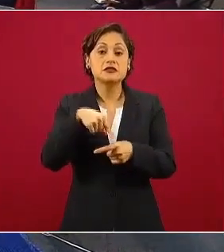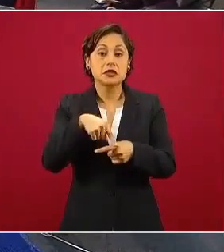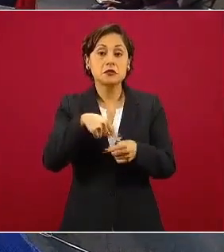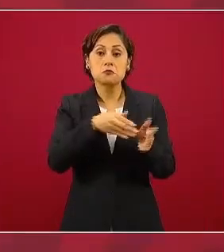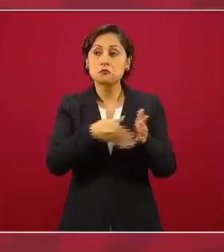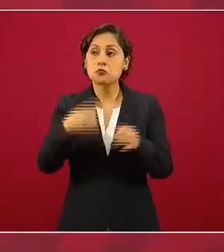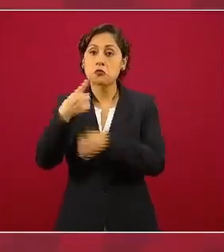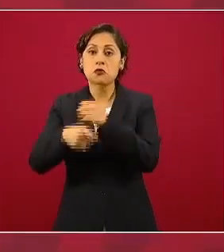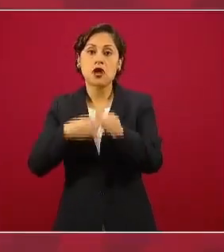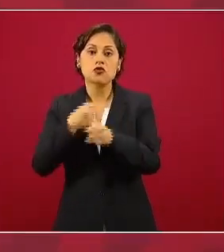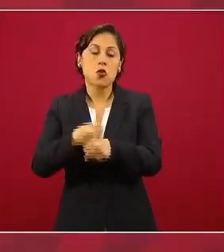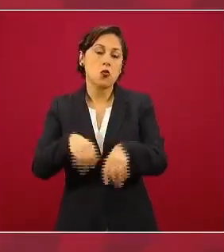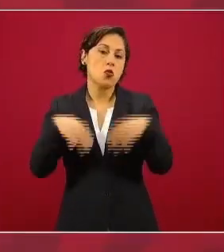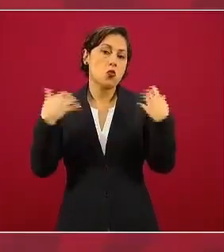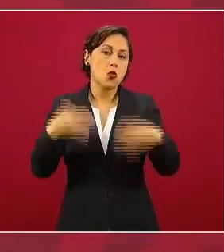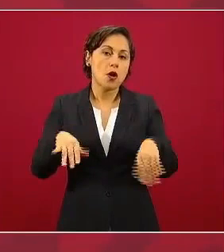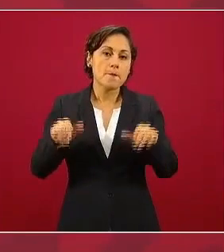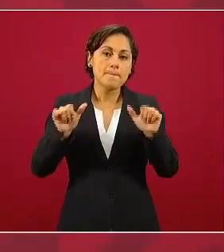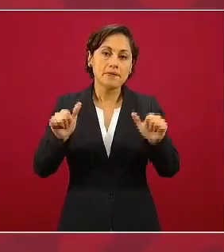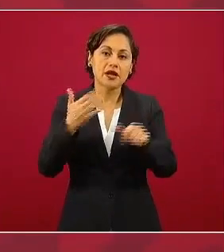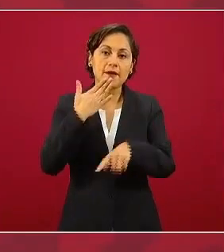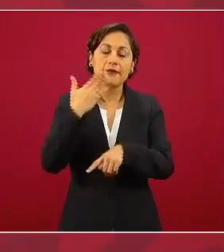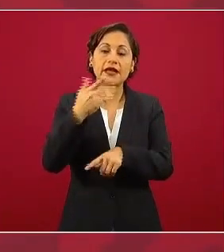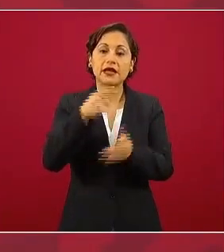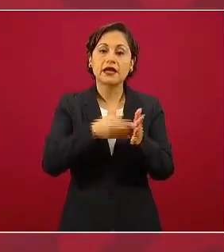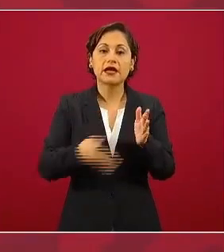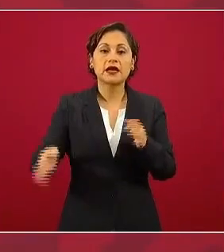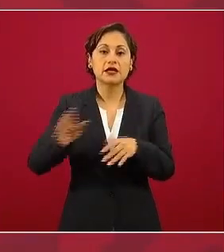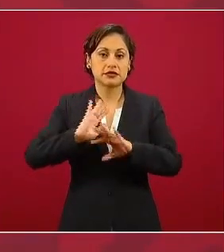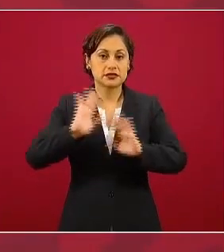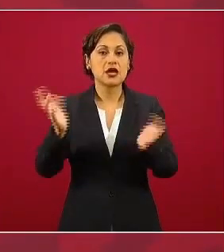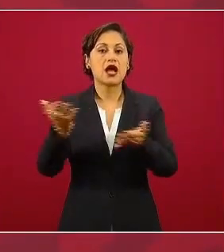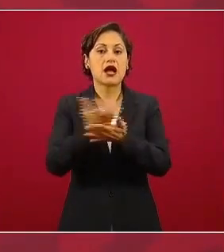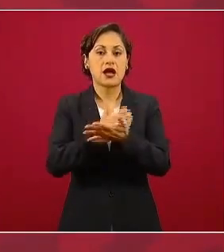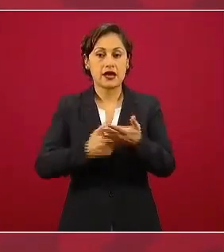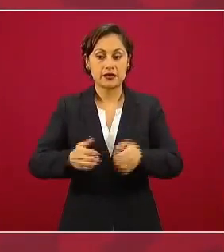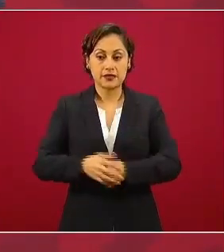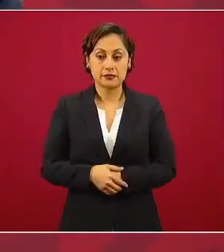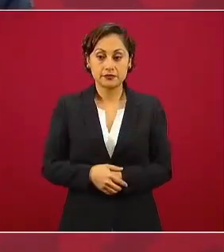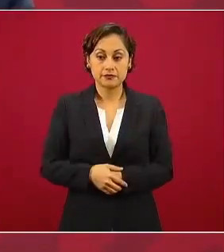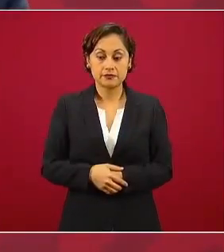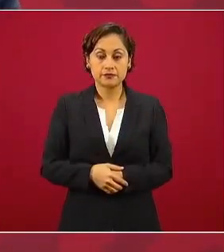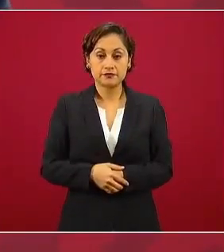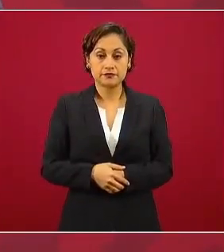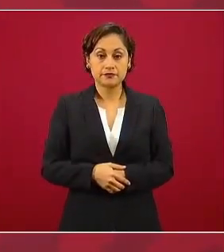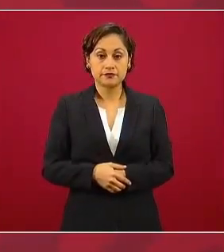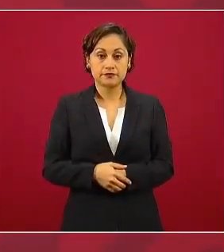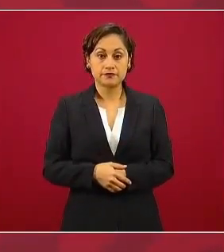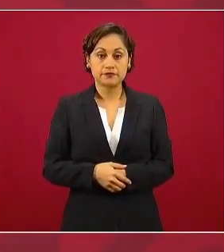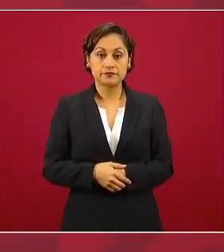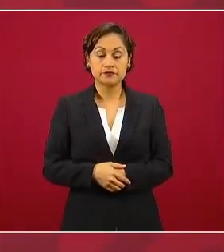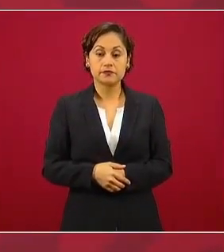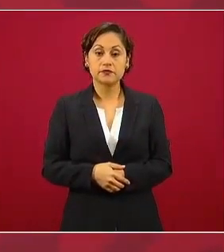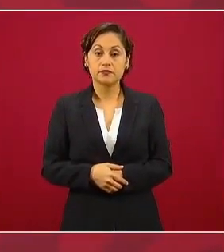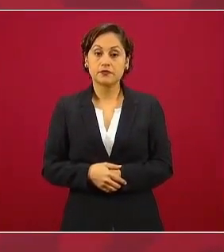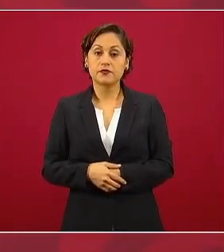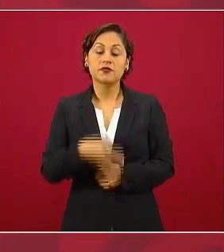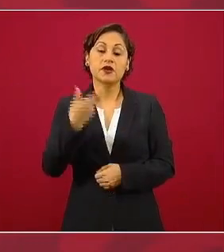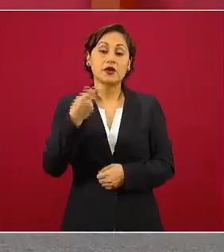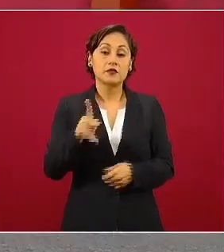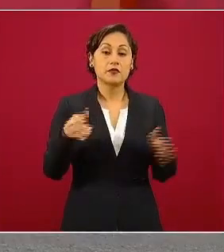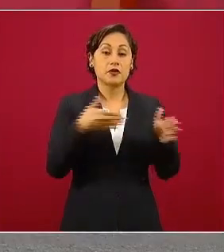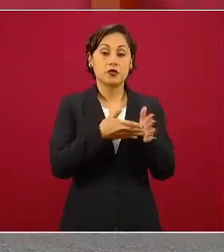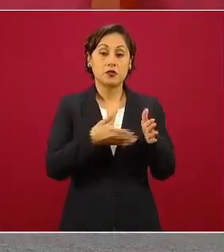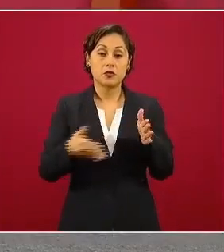Pero, pues todo eso es muy relativo. No hay que decepcionarse